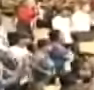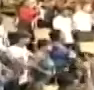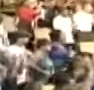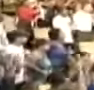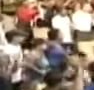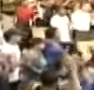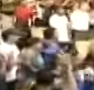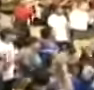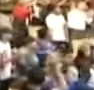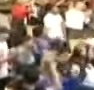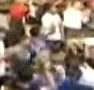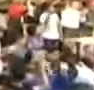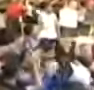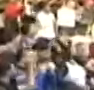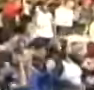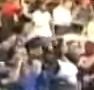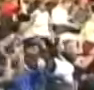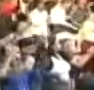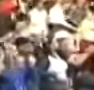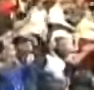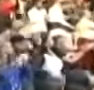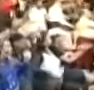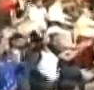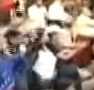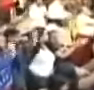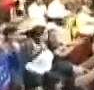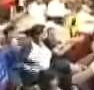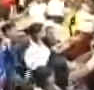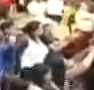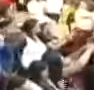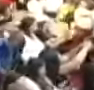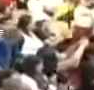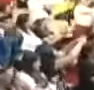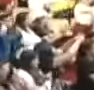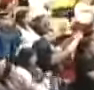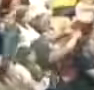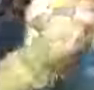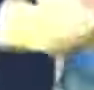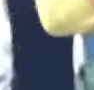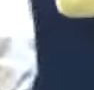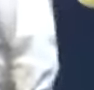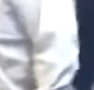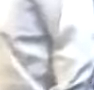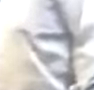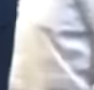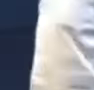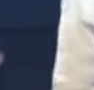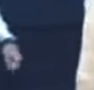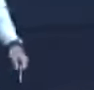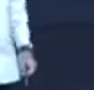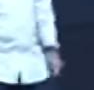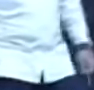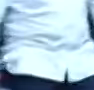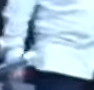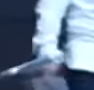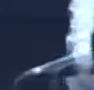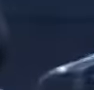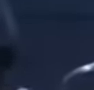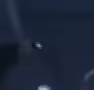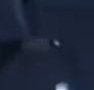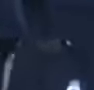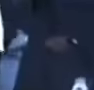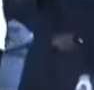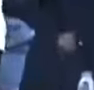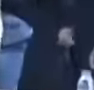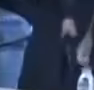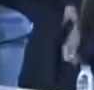los detalles para la cita histórica del próximo domingo 3 de diciembre, el referendo consultivo, el número 7